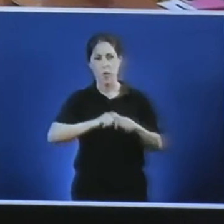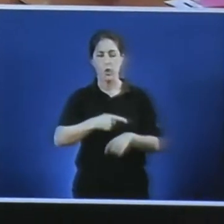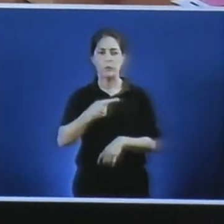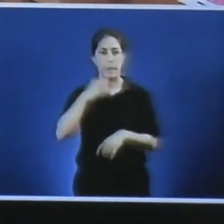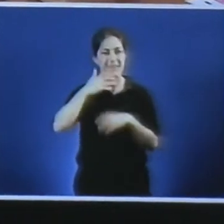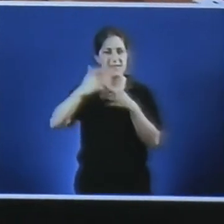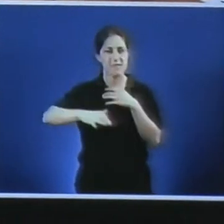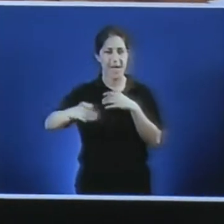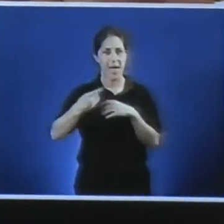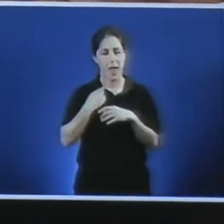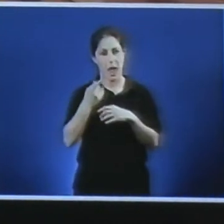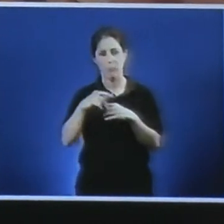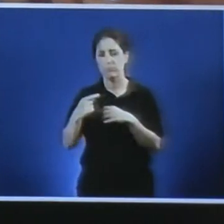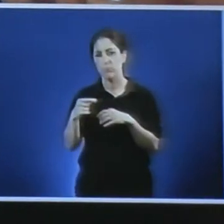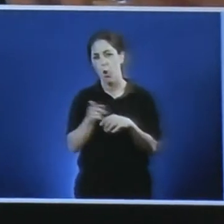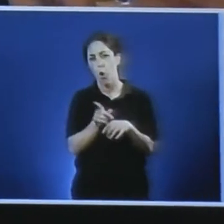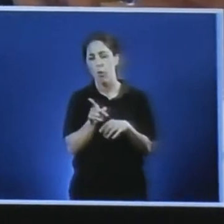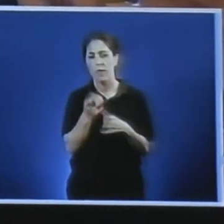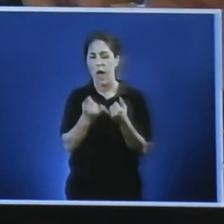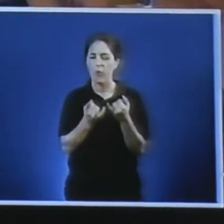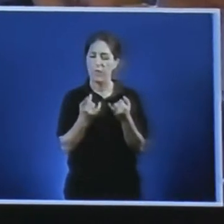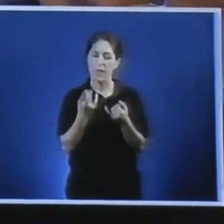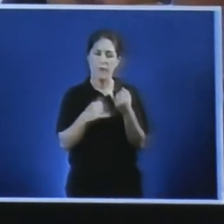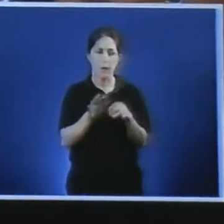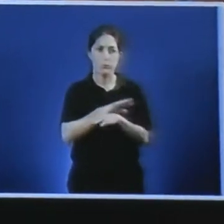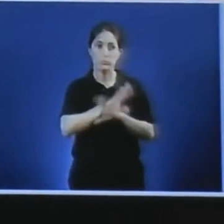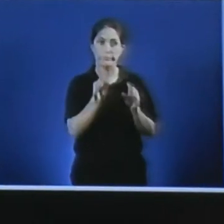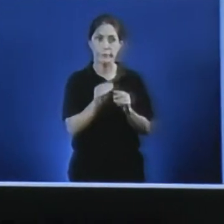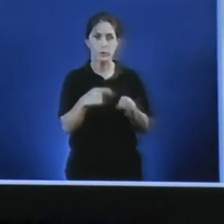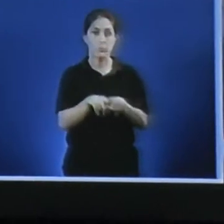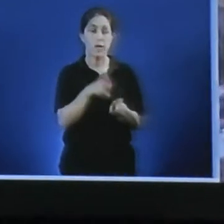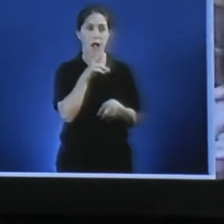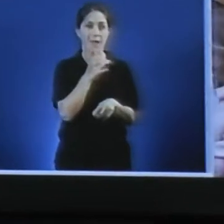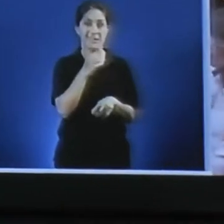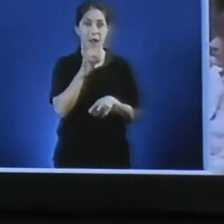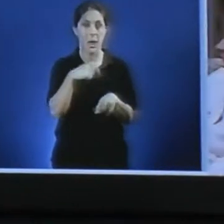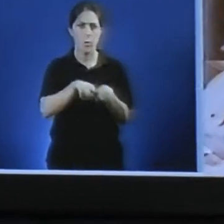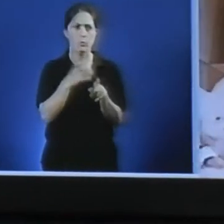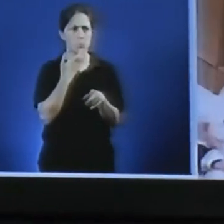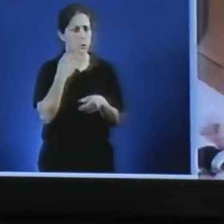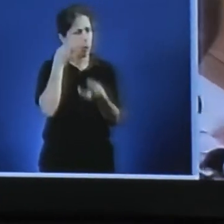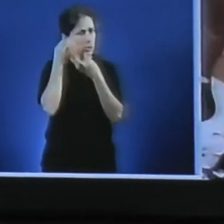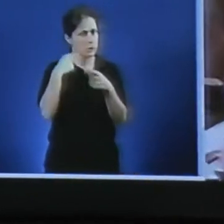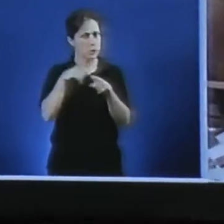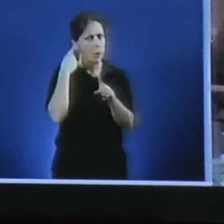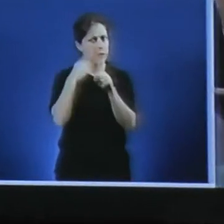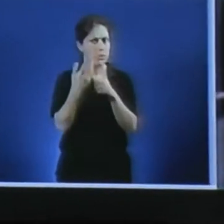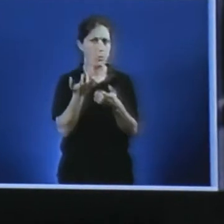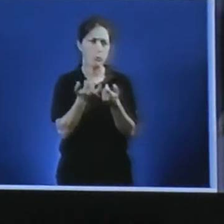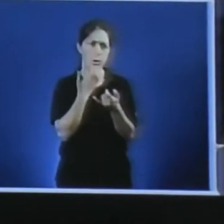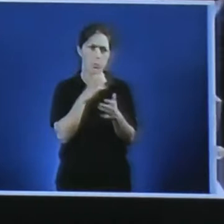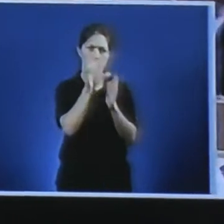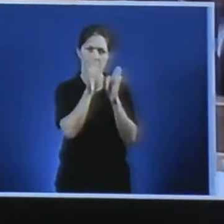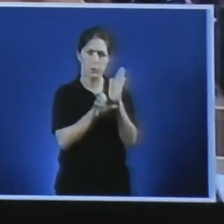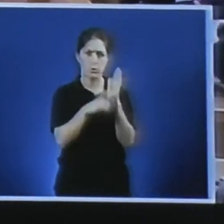así como distintas formaciones políticas por lo tanto más a la bulería con requisitos establecidos para hacer este asunto